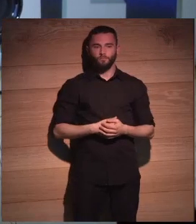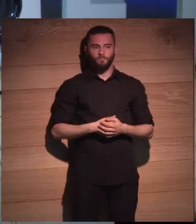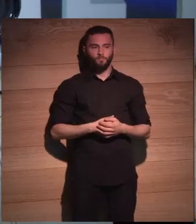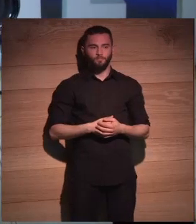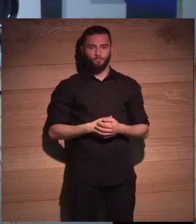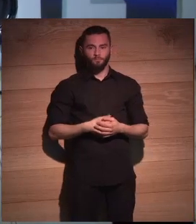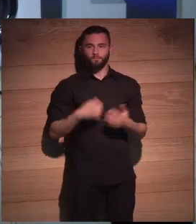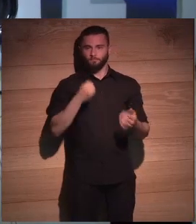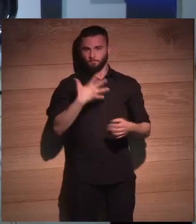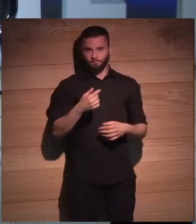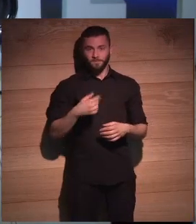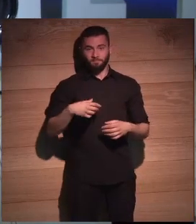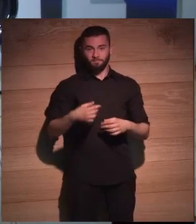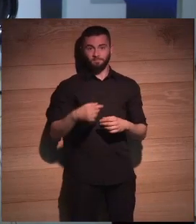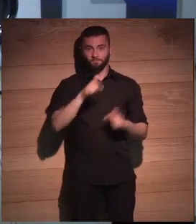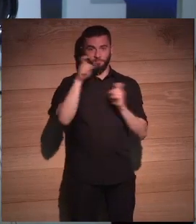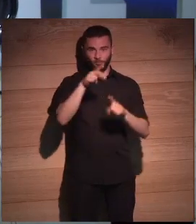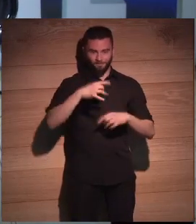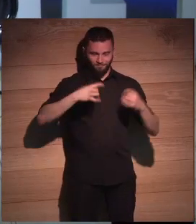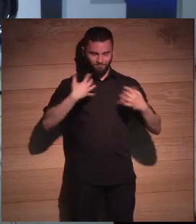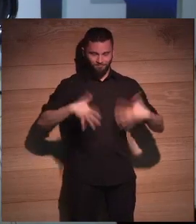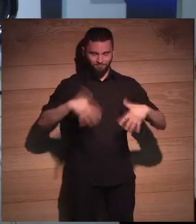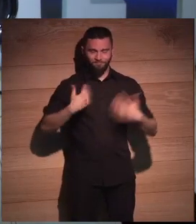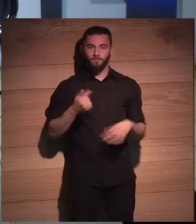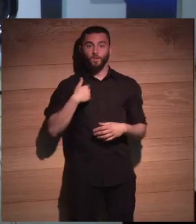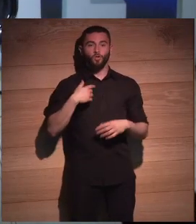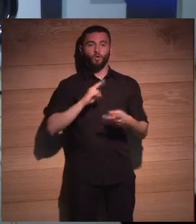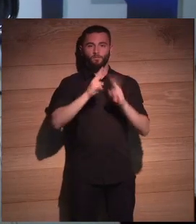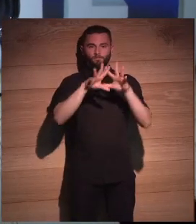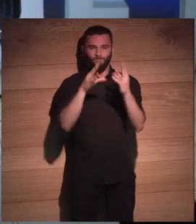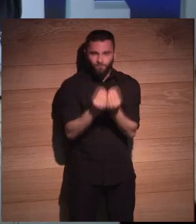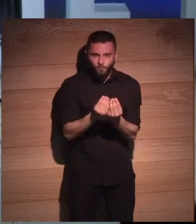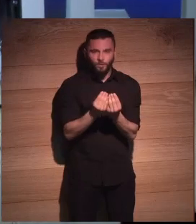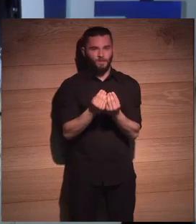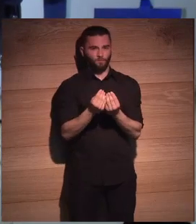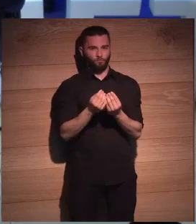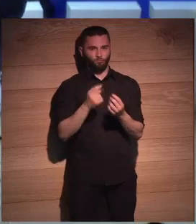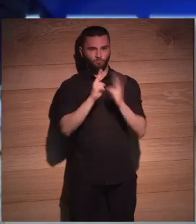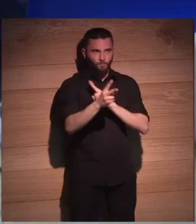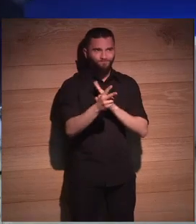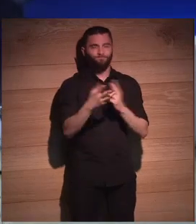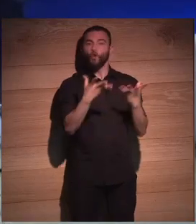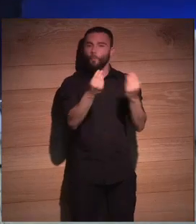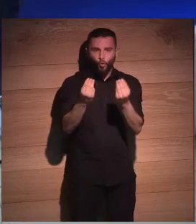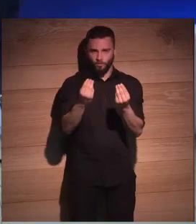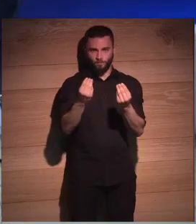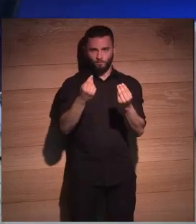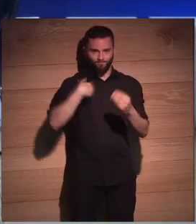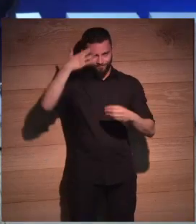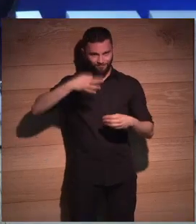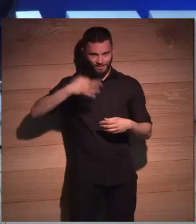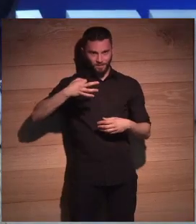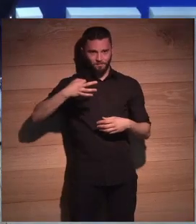alegra que me hagas esa pregunta. Yo, simplificando la respuesta, creo que muchísimo, diría yo. Creo